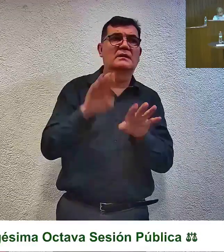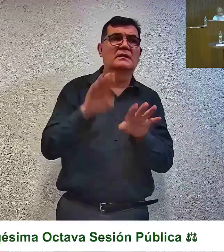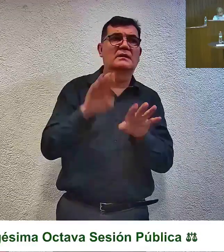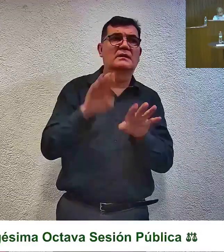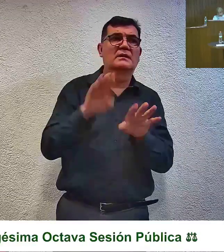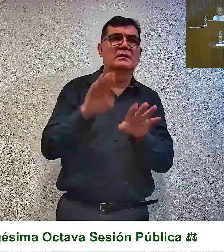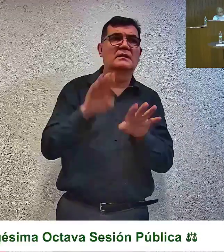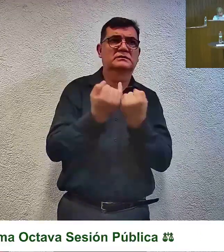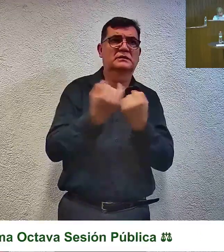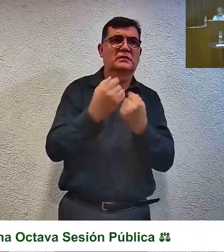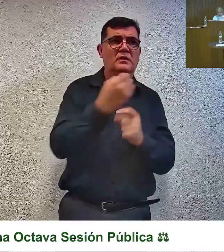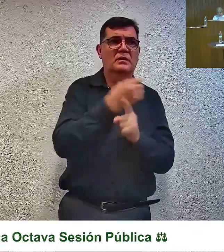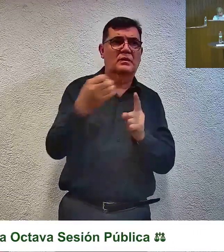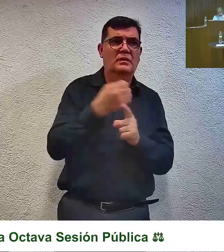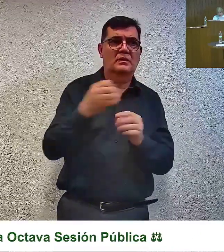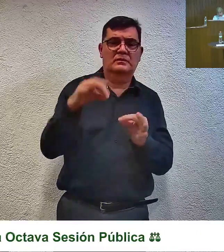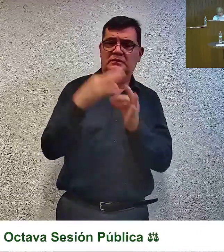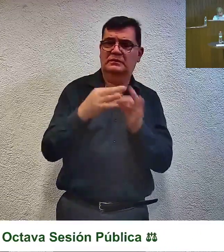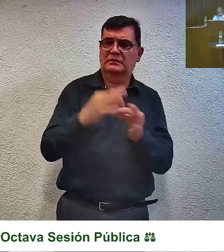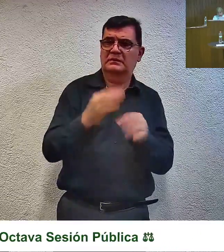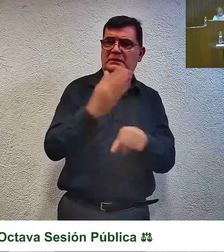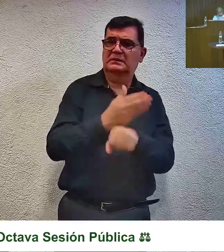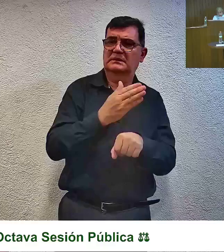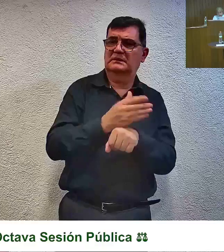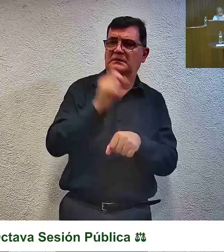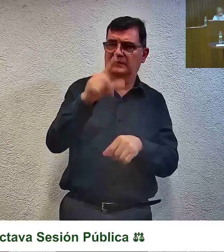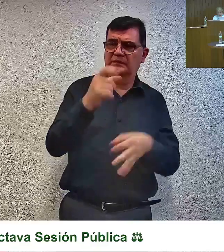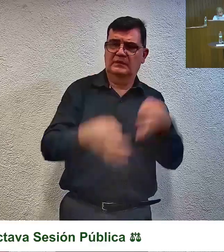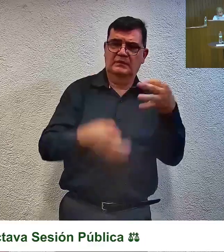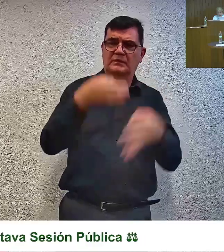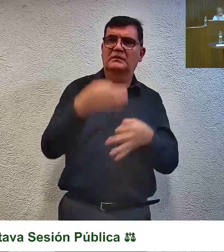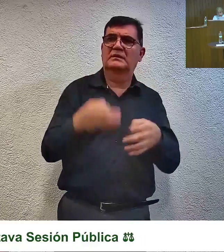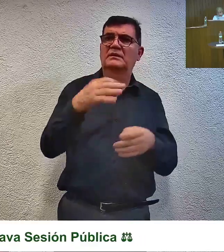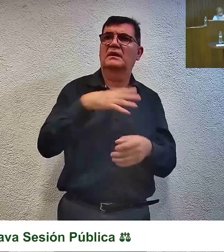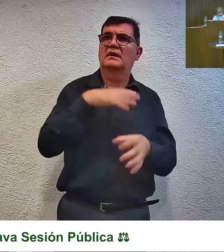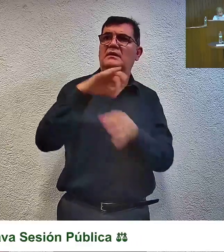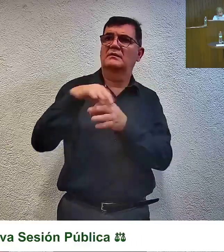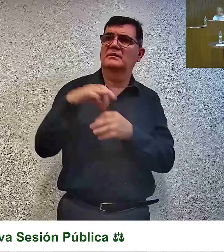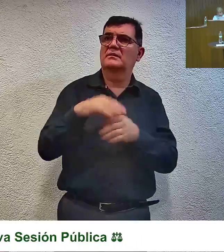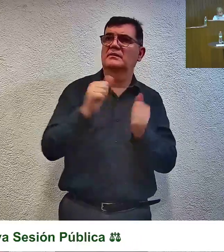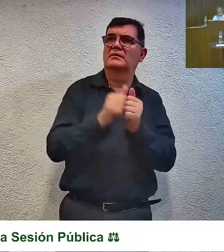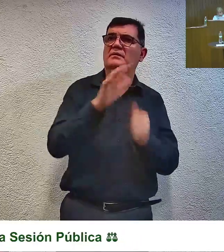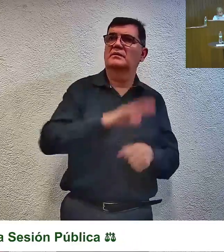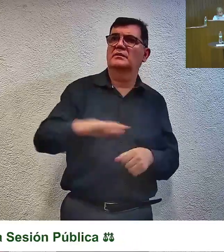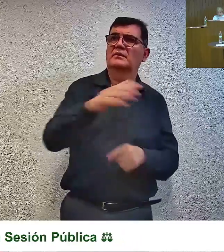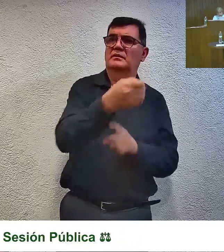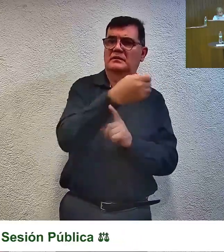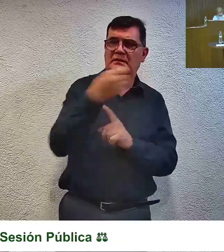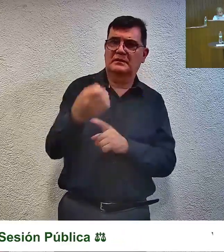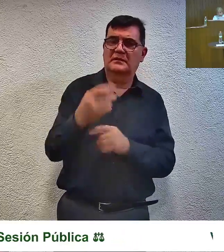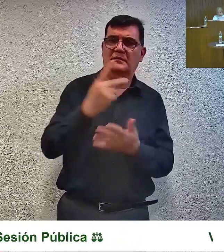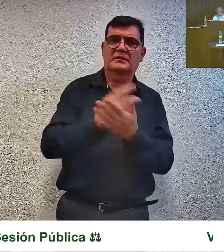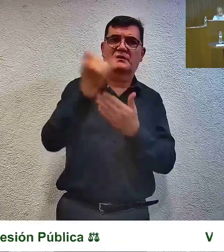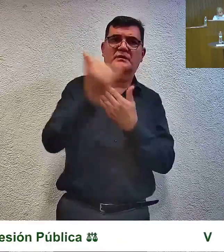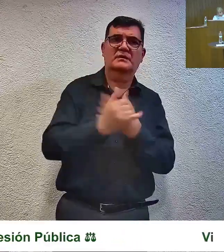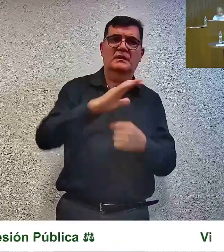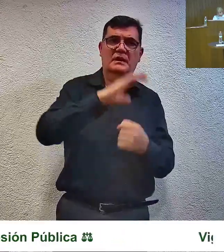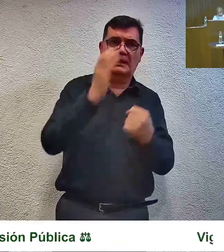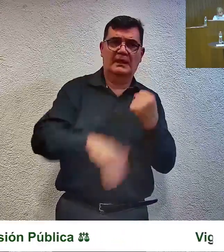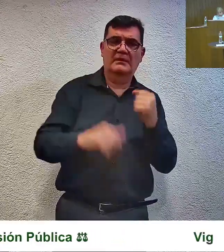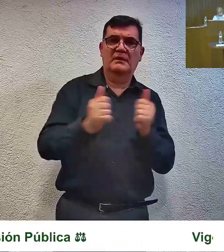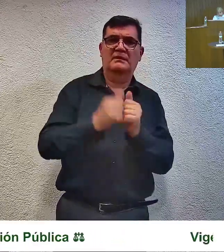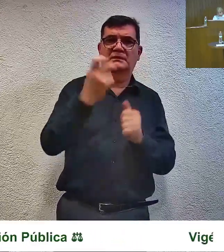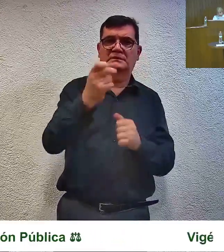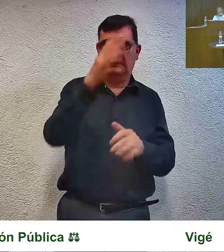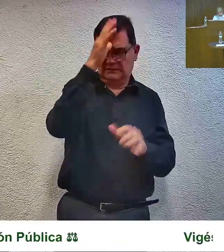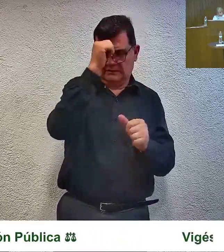lo ordinario es el cumplimiento de las sentencias de ese Tribunal Electoral en la forma y términos ordenados. El proyecto concluye con el siguiente punto